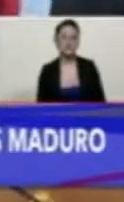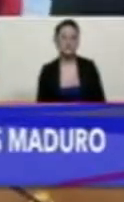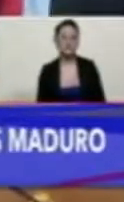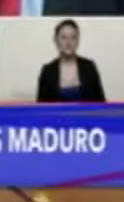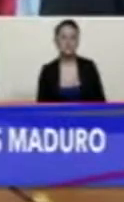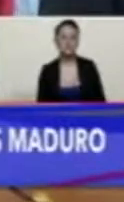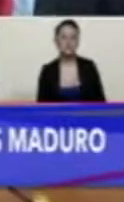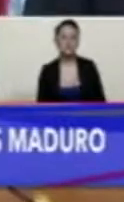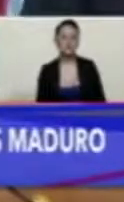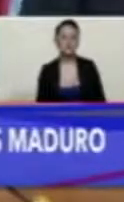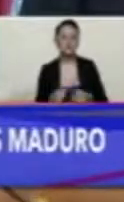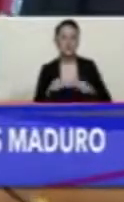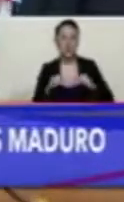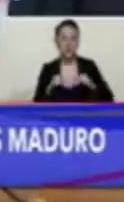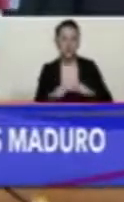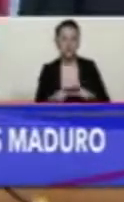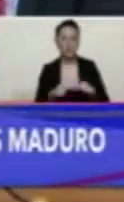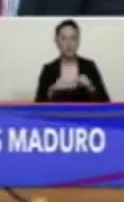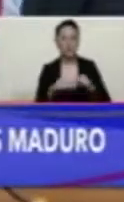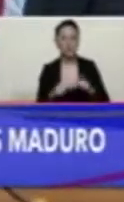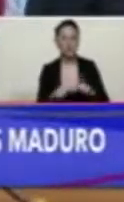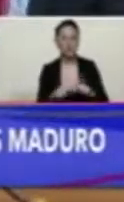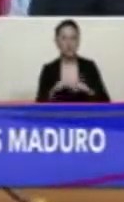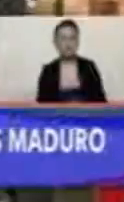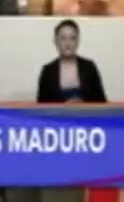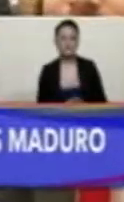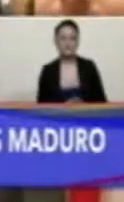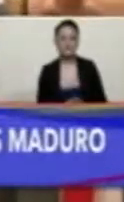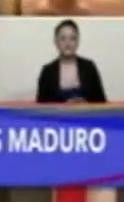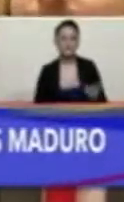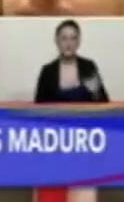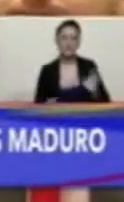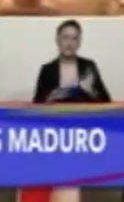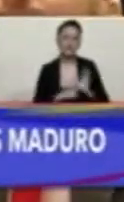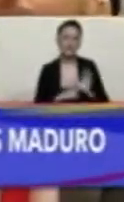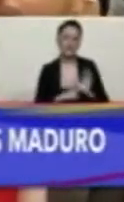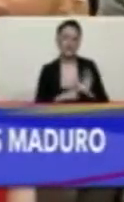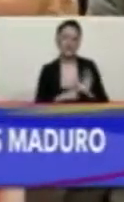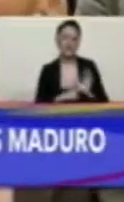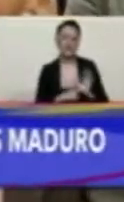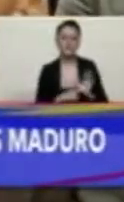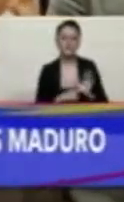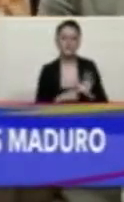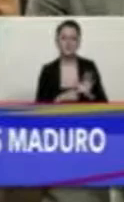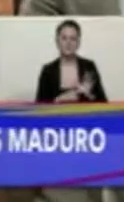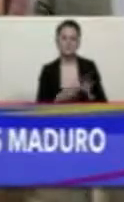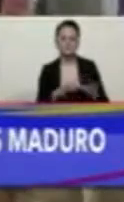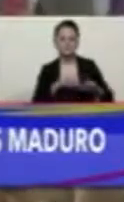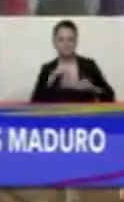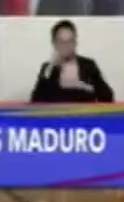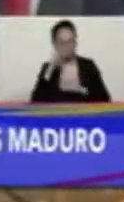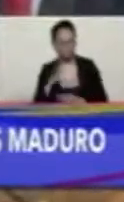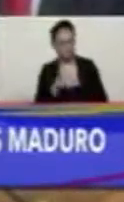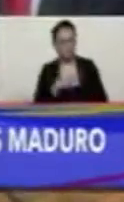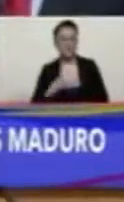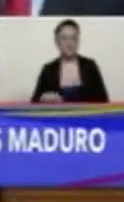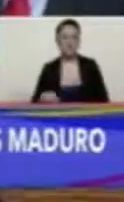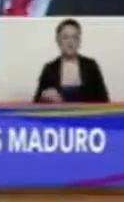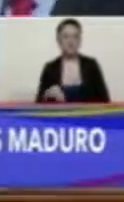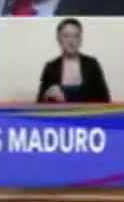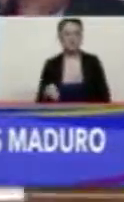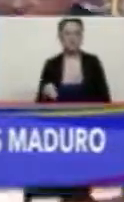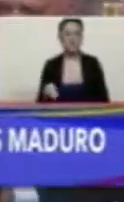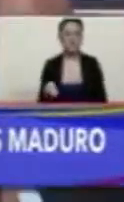Bien, continuamos transmitiendo en Sistema Público Nacional. Certifica usted y lo reconoce como presidente constitucional de